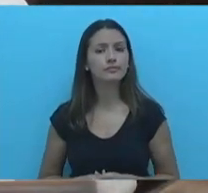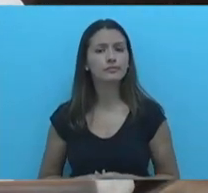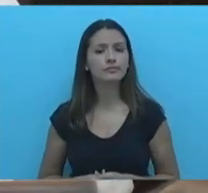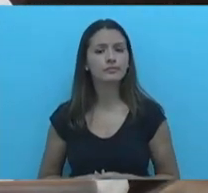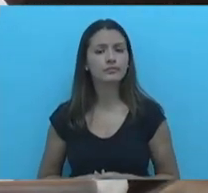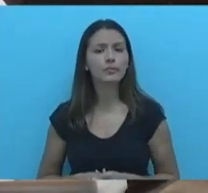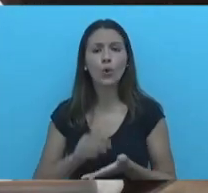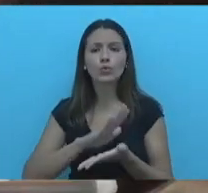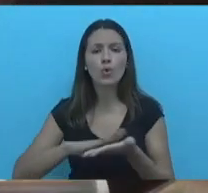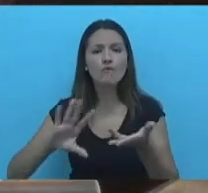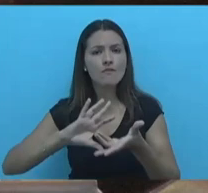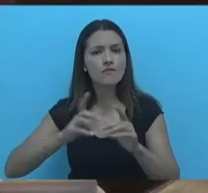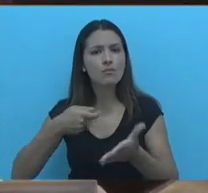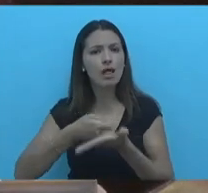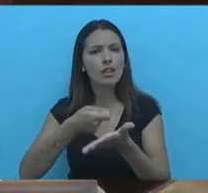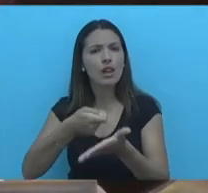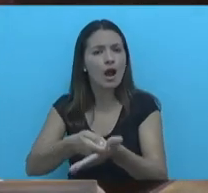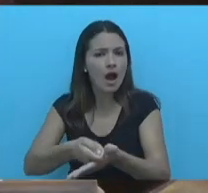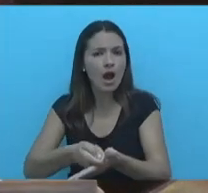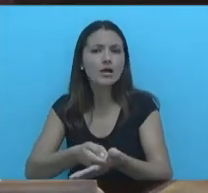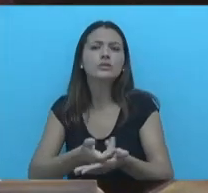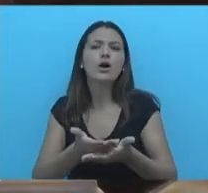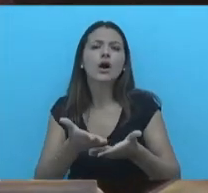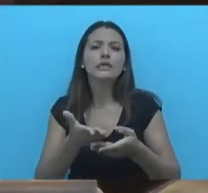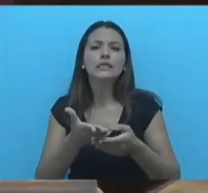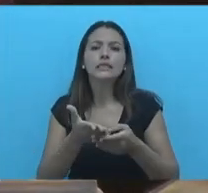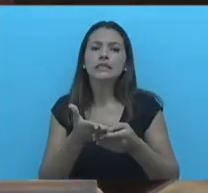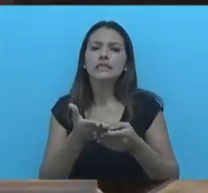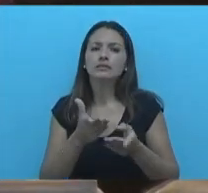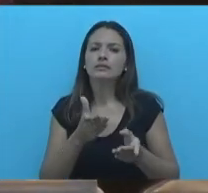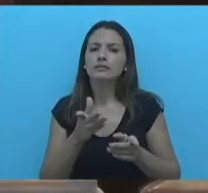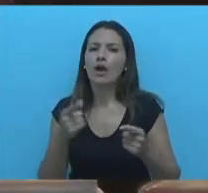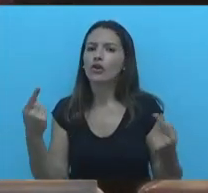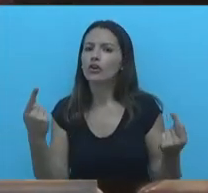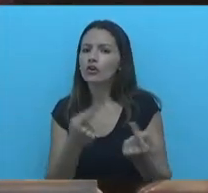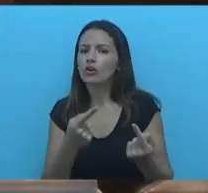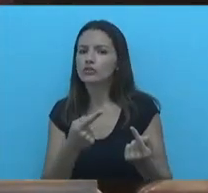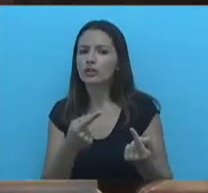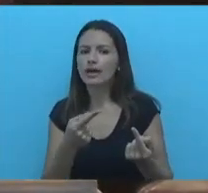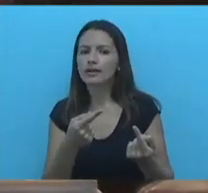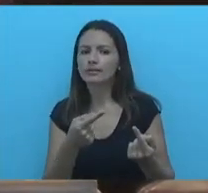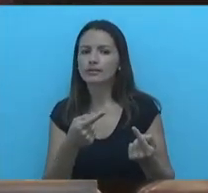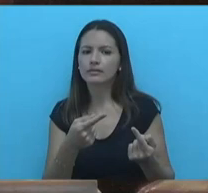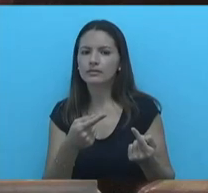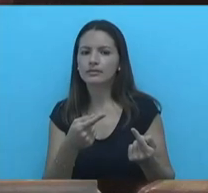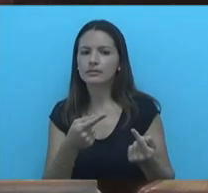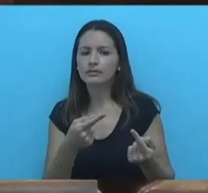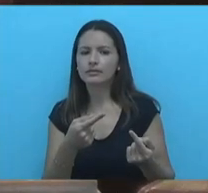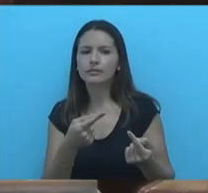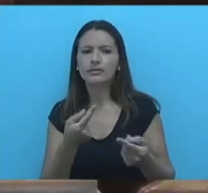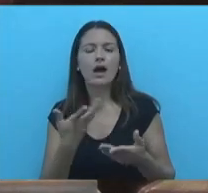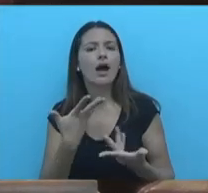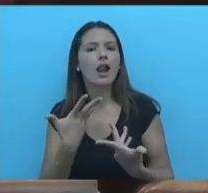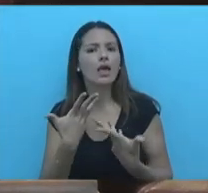nuevo régimen tarifario es inescindible de la formulación y aplicación de un sistema de tarifa